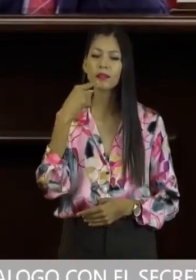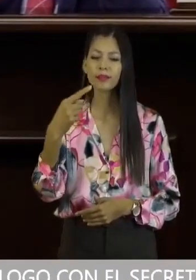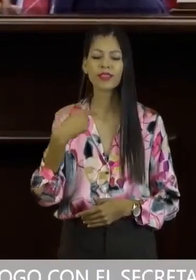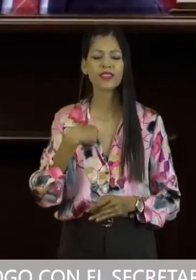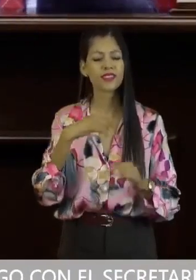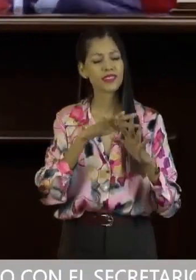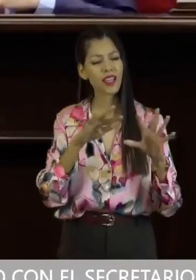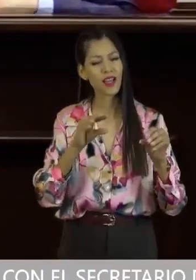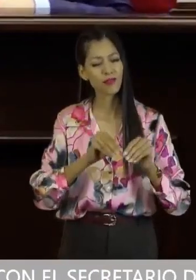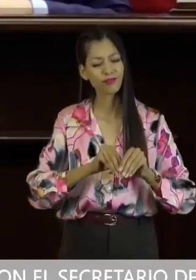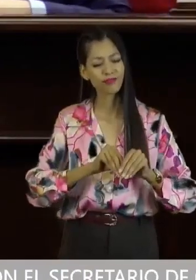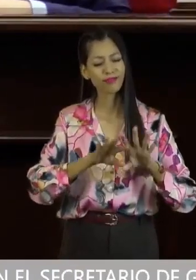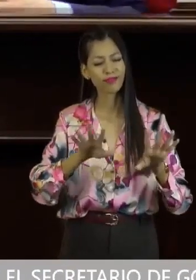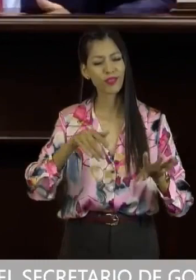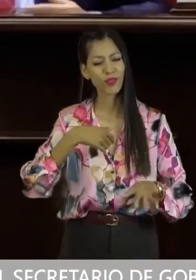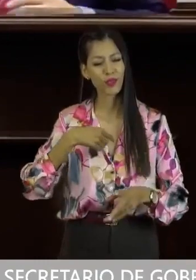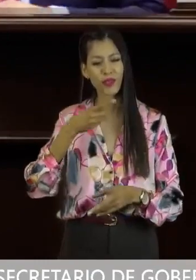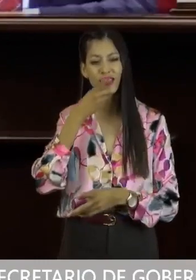lo voy a decir aquí,